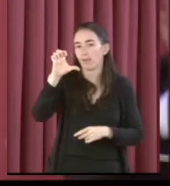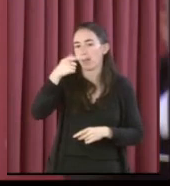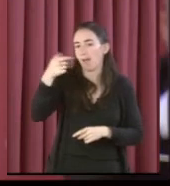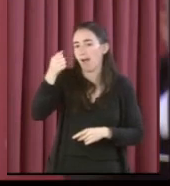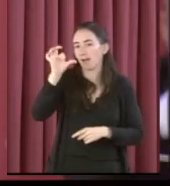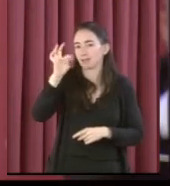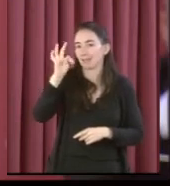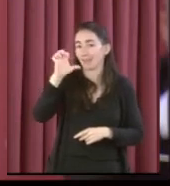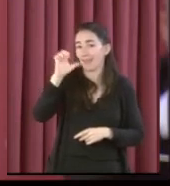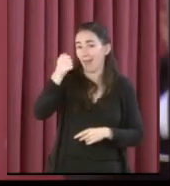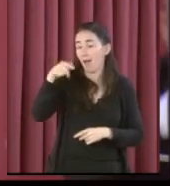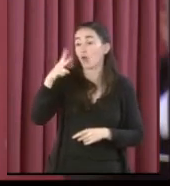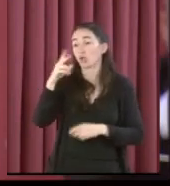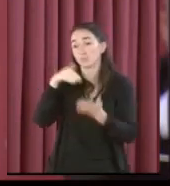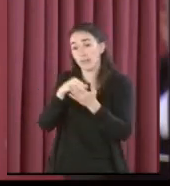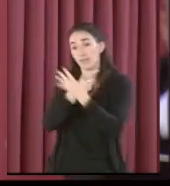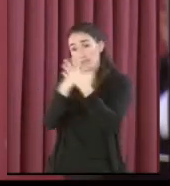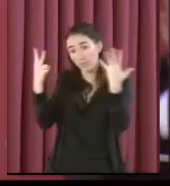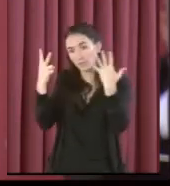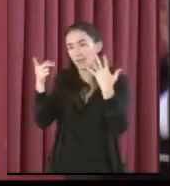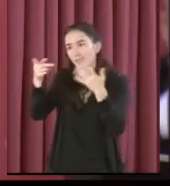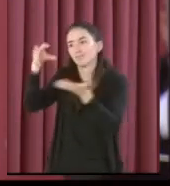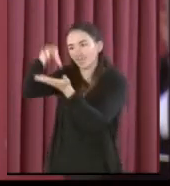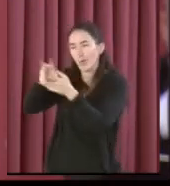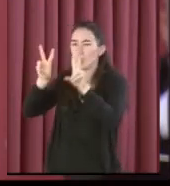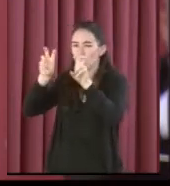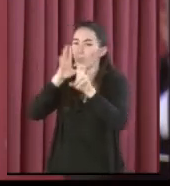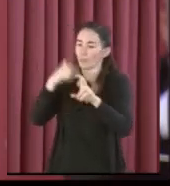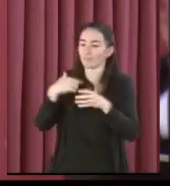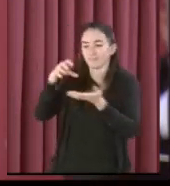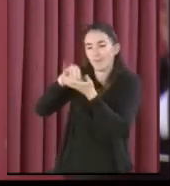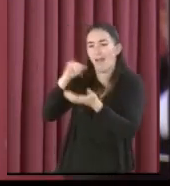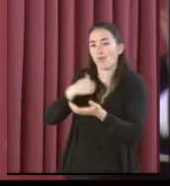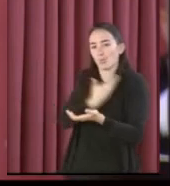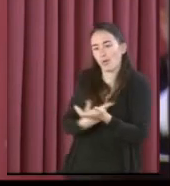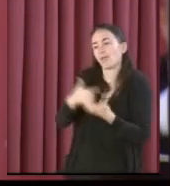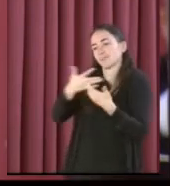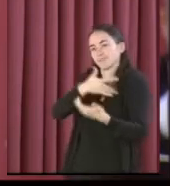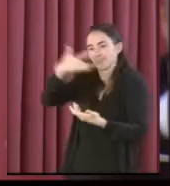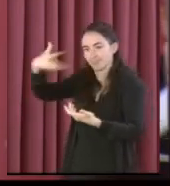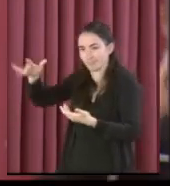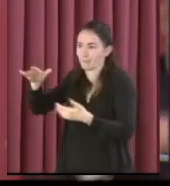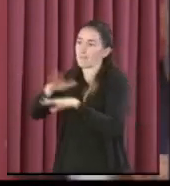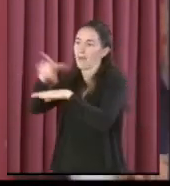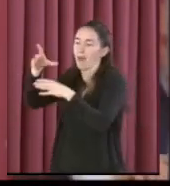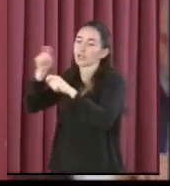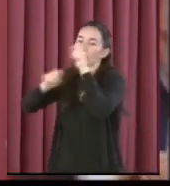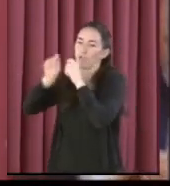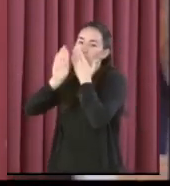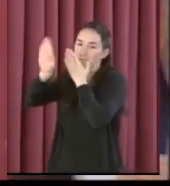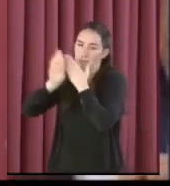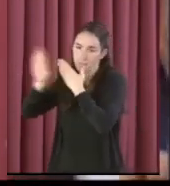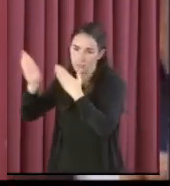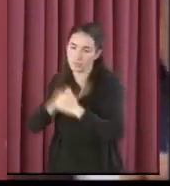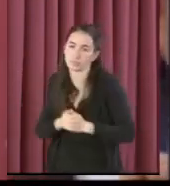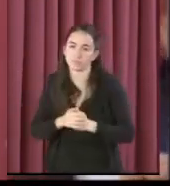el 2017 con la cesión de un local municipal en el barrio. Así, todas las asociaciones de vecinos con más de 2 años de